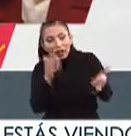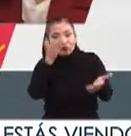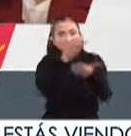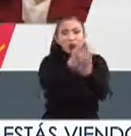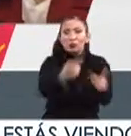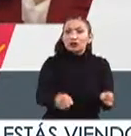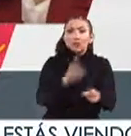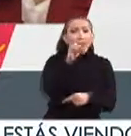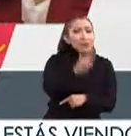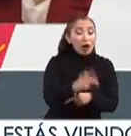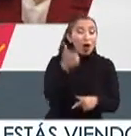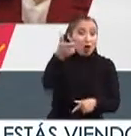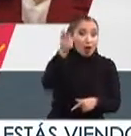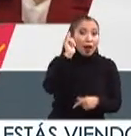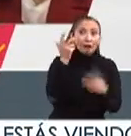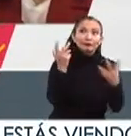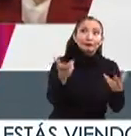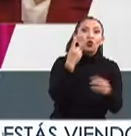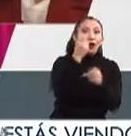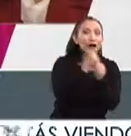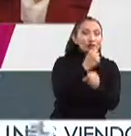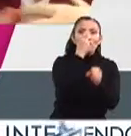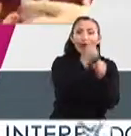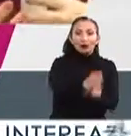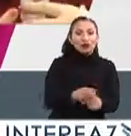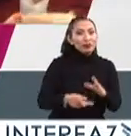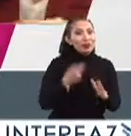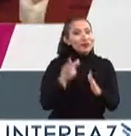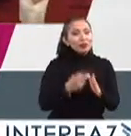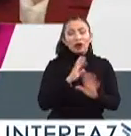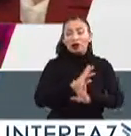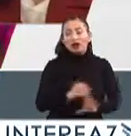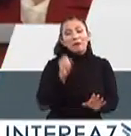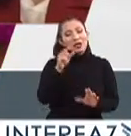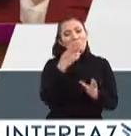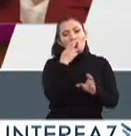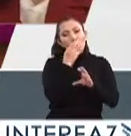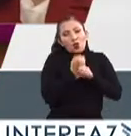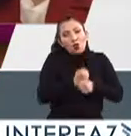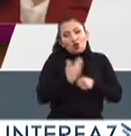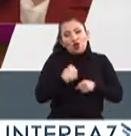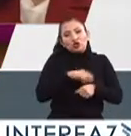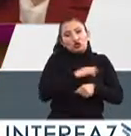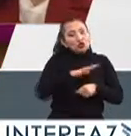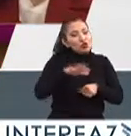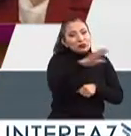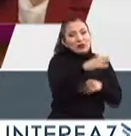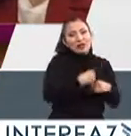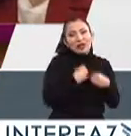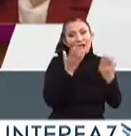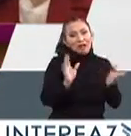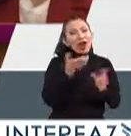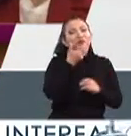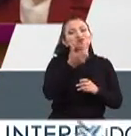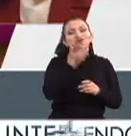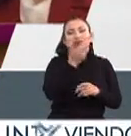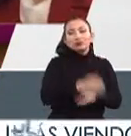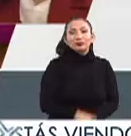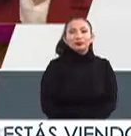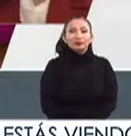y musical sin duda que esperamos con ansias cada año, porque ya se ha vuelto parte de lo que somos y parte de nuestra vida cotidiana,